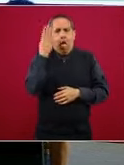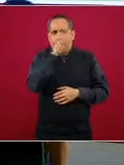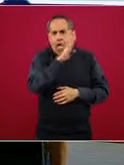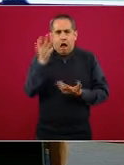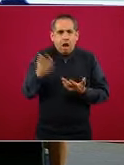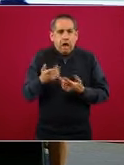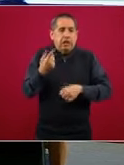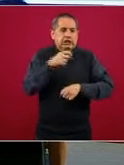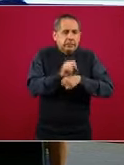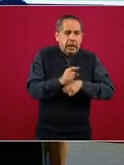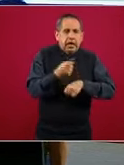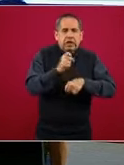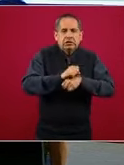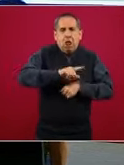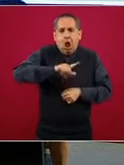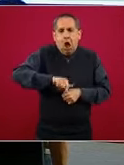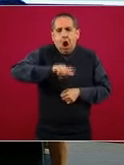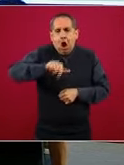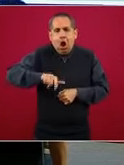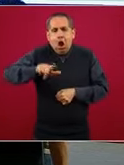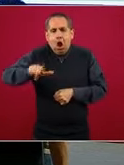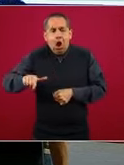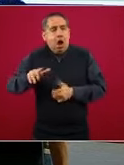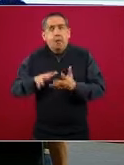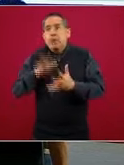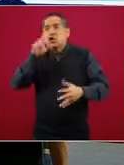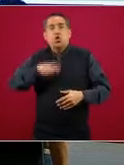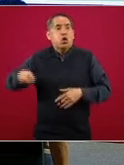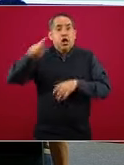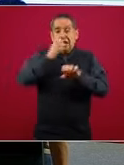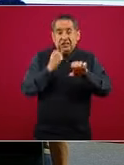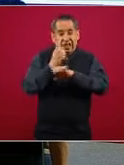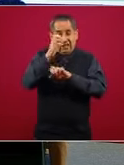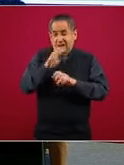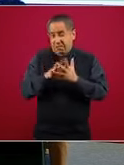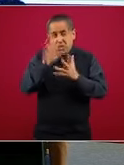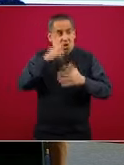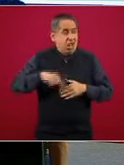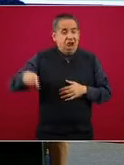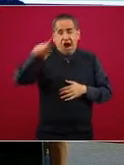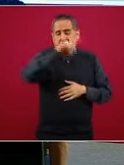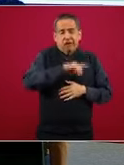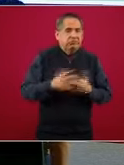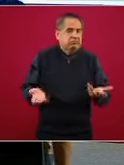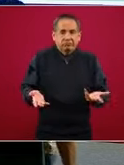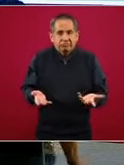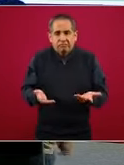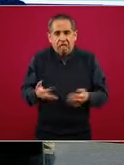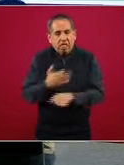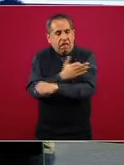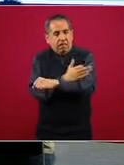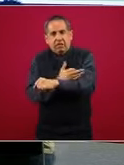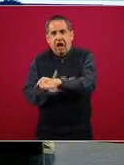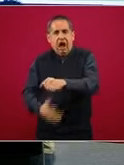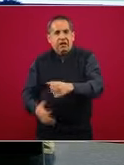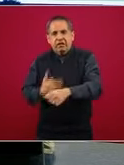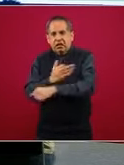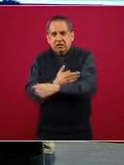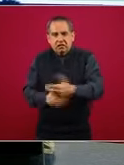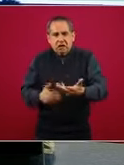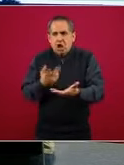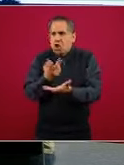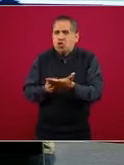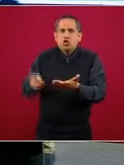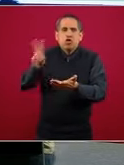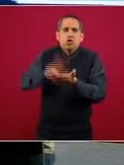Pasan semanas y semanas y la mayoría, prácticamente todos los estados, tienen un rezago superior al